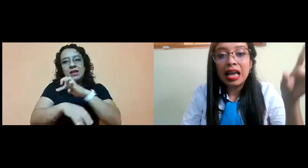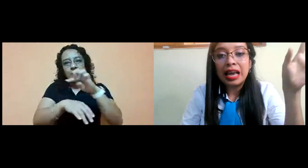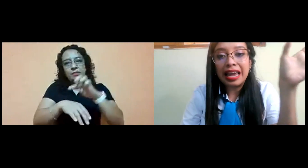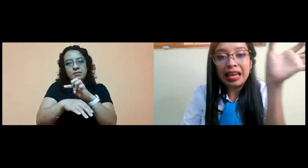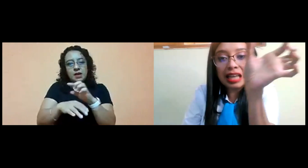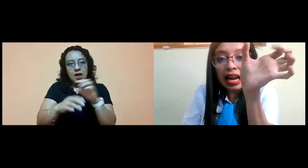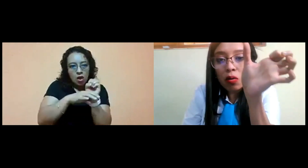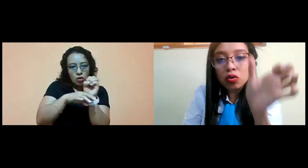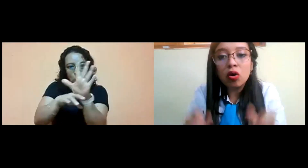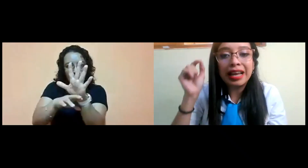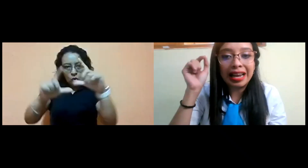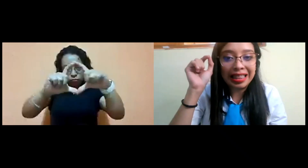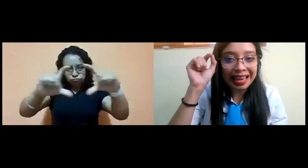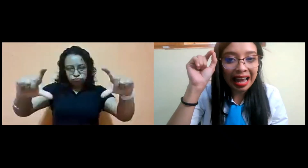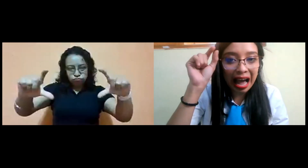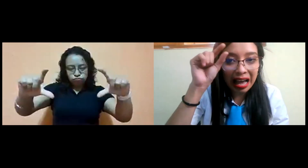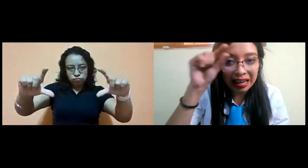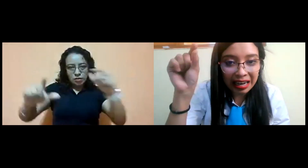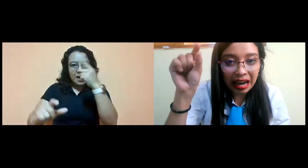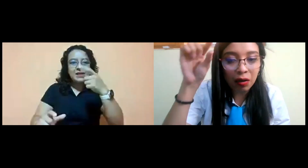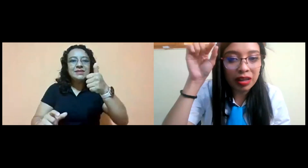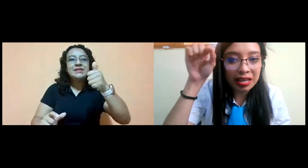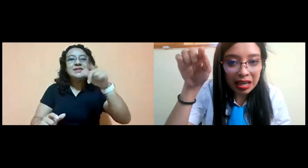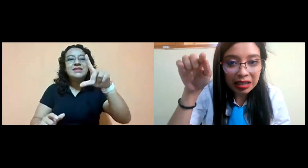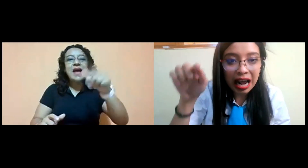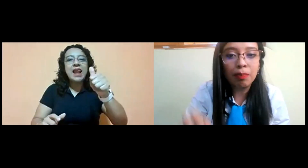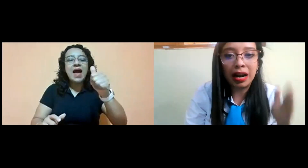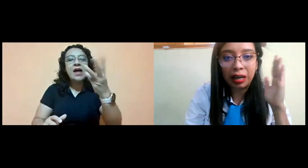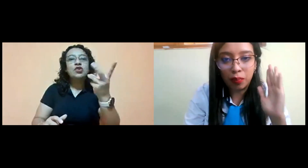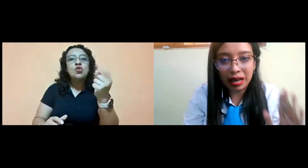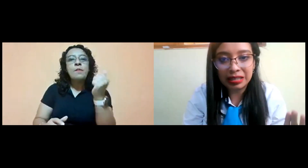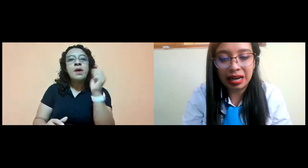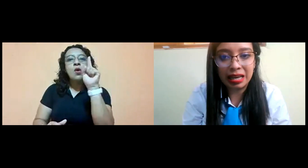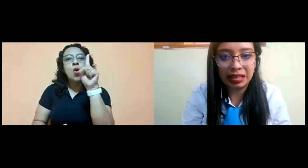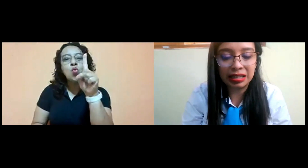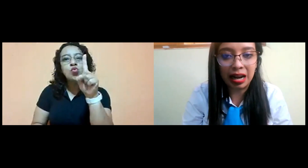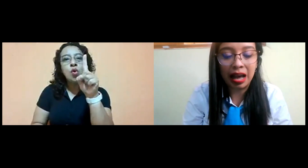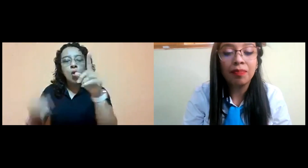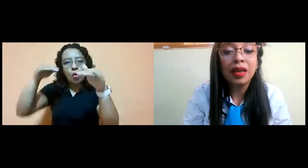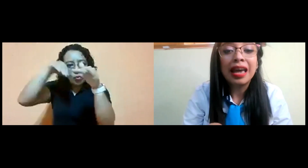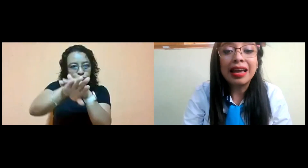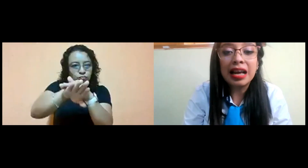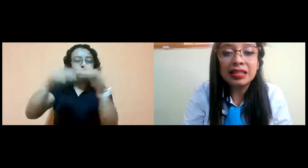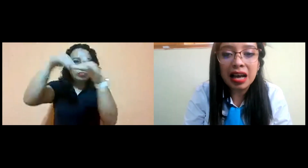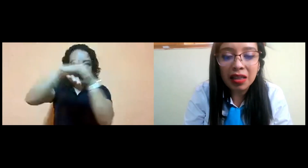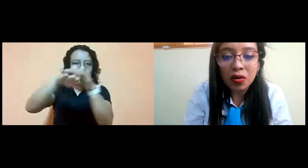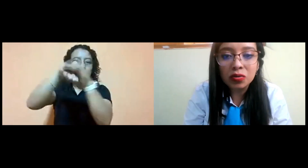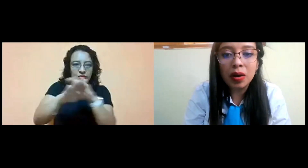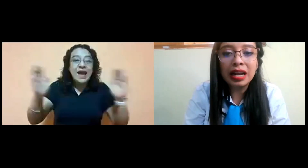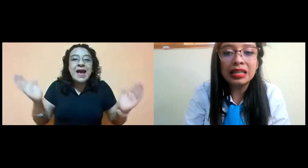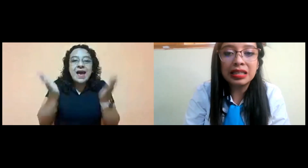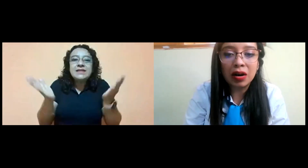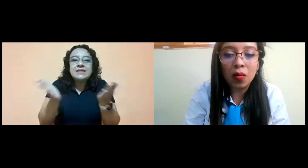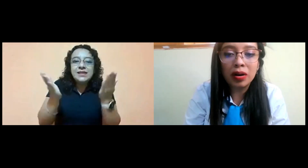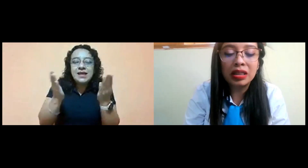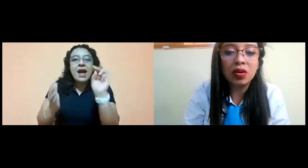pantalla, sala 1, que le den clic a donde dice entrar para que puedan estar en esa sala. En la sala 2